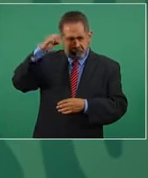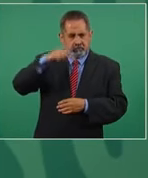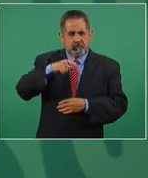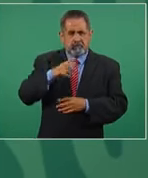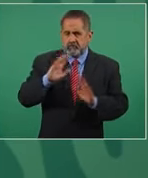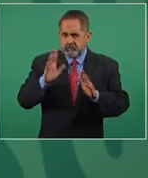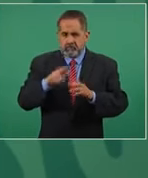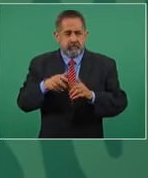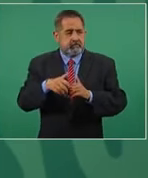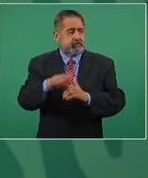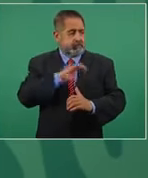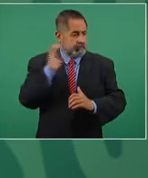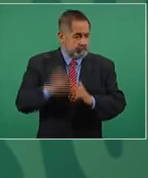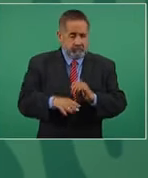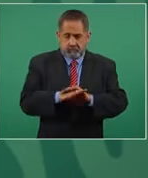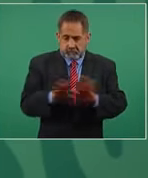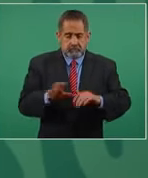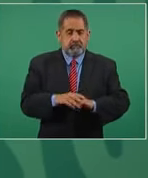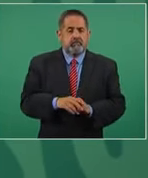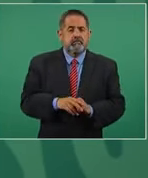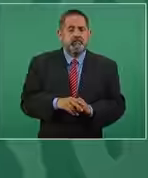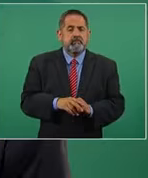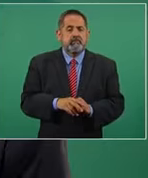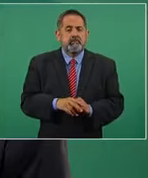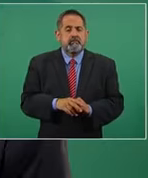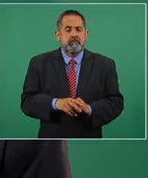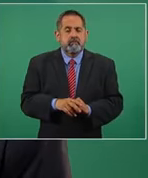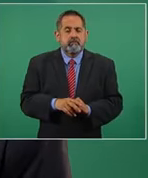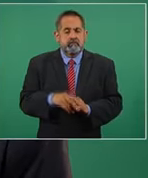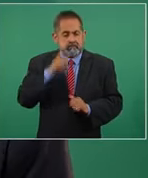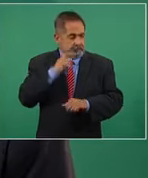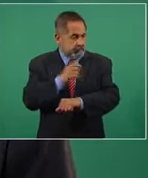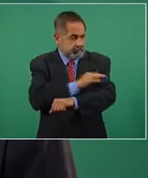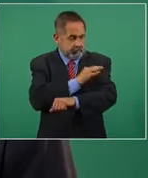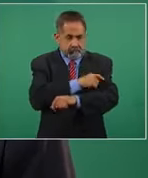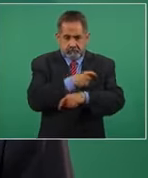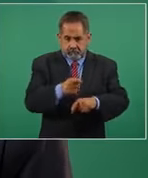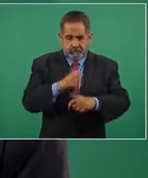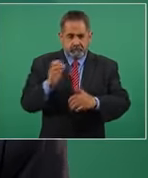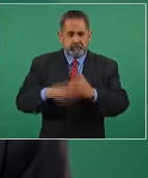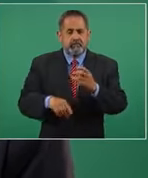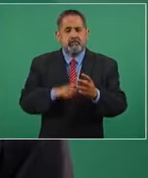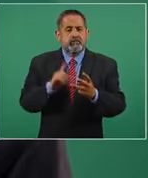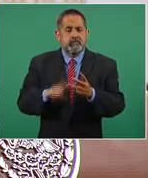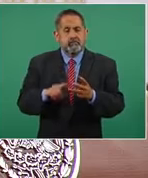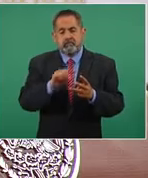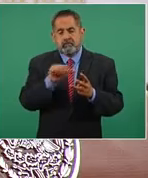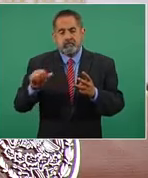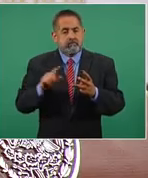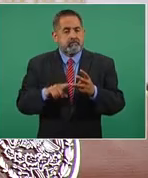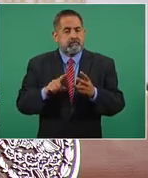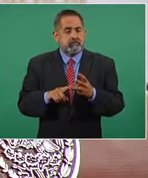que ya estamos también por terminar de vacunarlos. Luego,